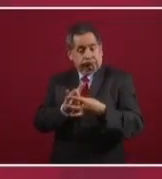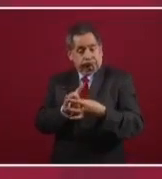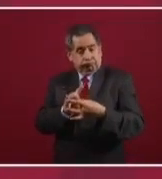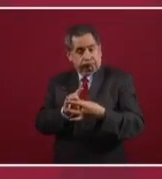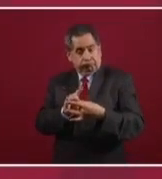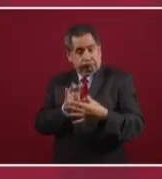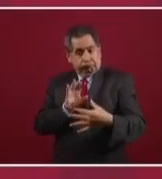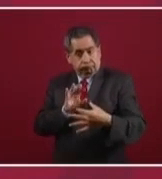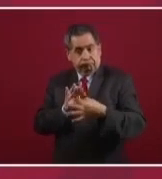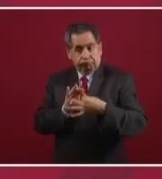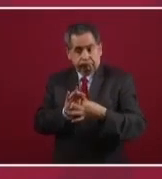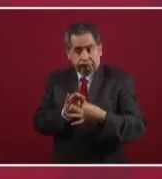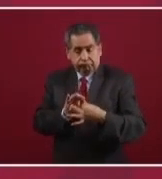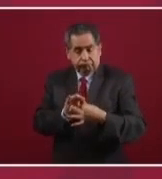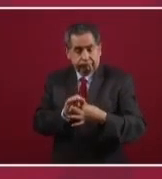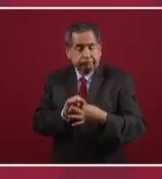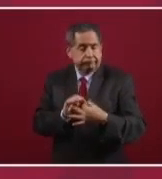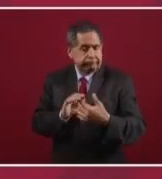para